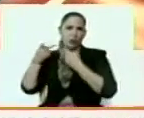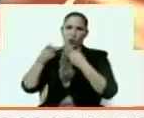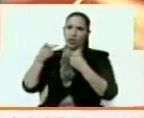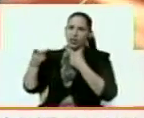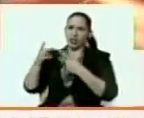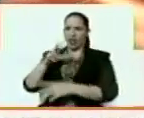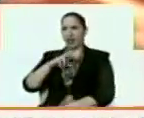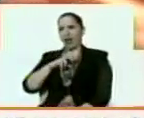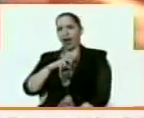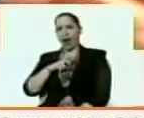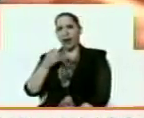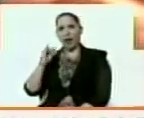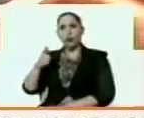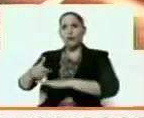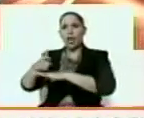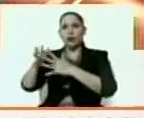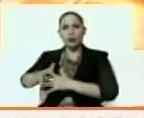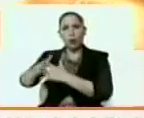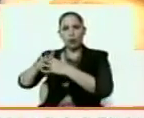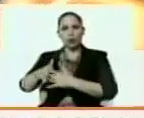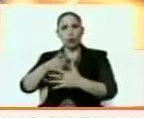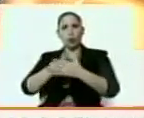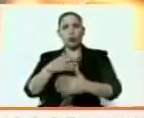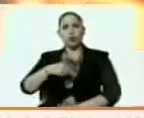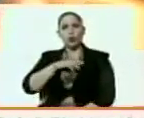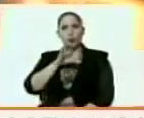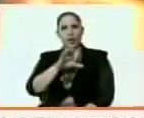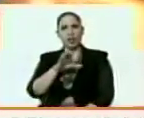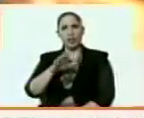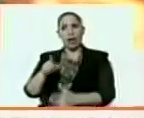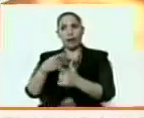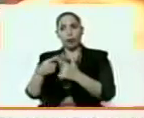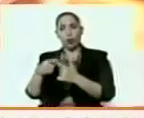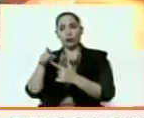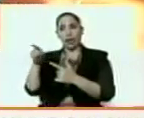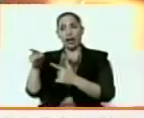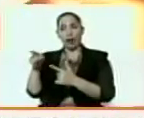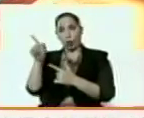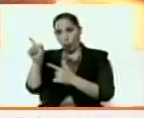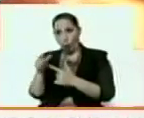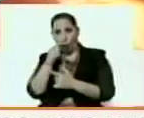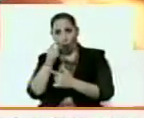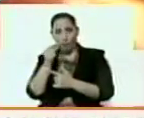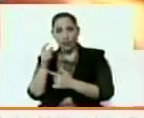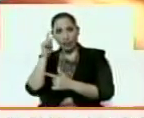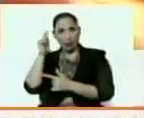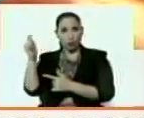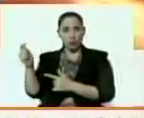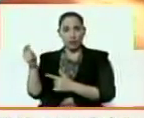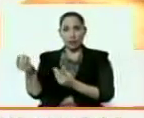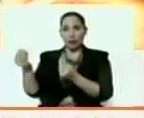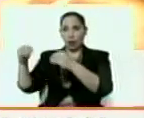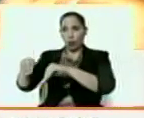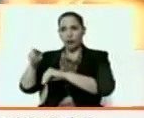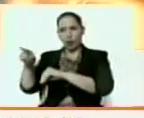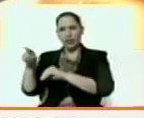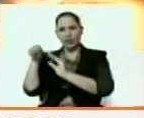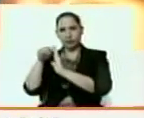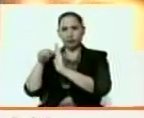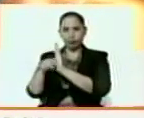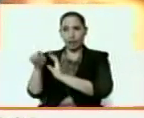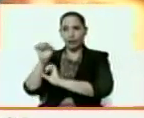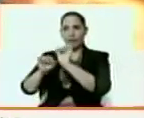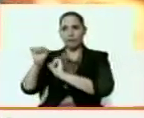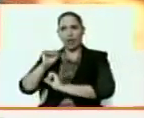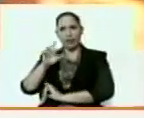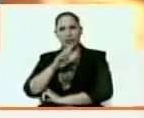extraña que tiene el gobierno de los Estados Unidos hacia nuestro país. Y entonces, por tanto, a él le tocaría, teóricamente, de acuerdo a ese criterio, defender